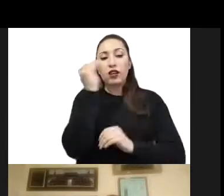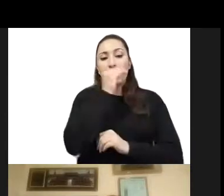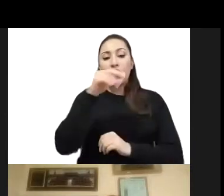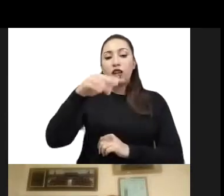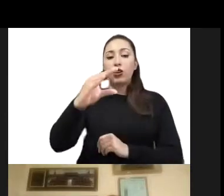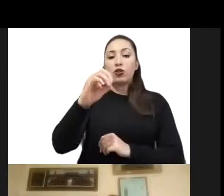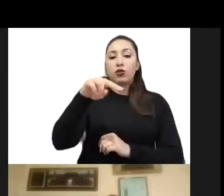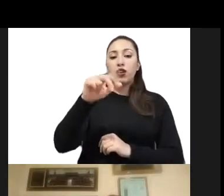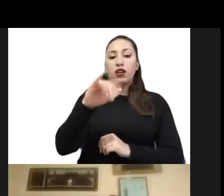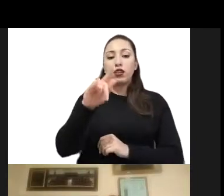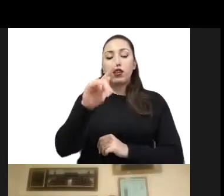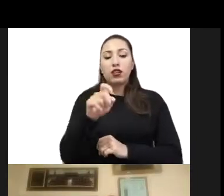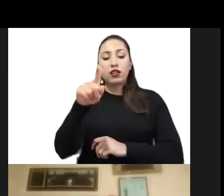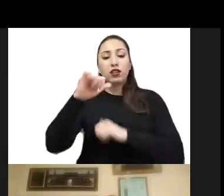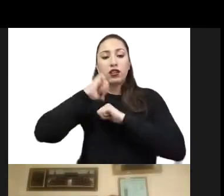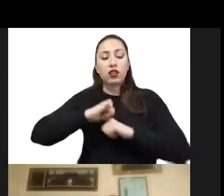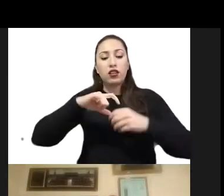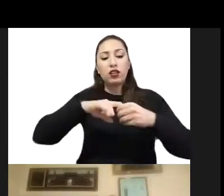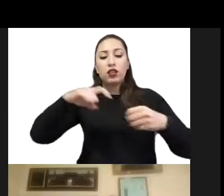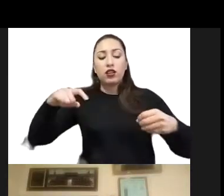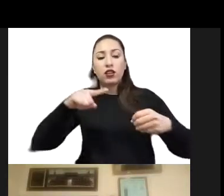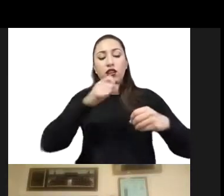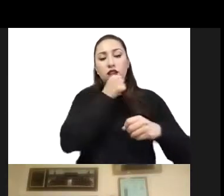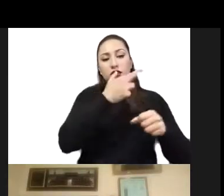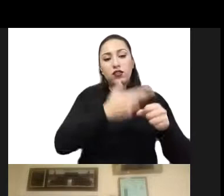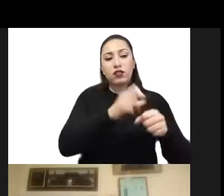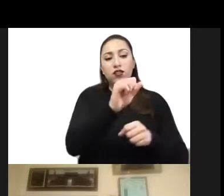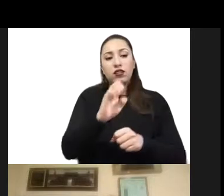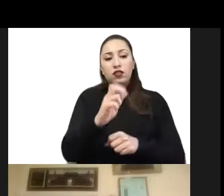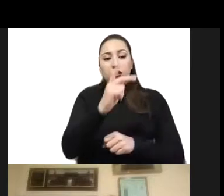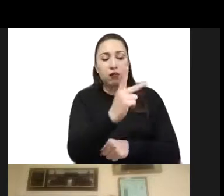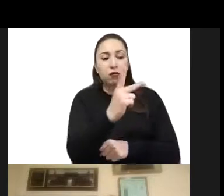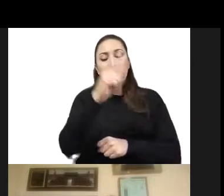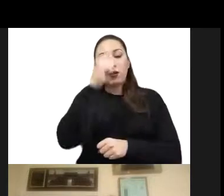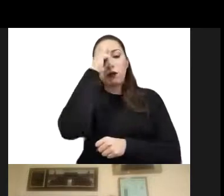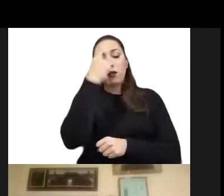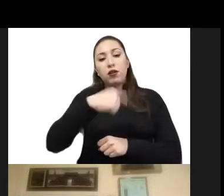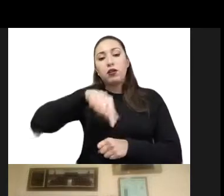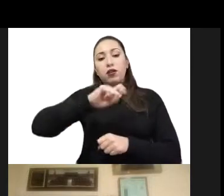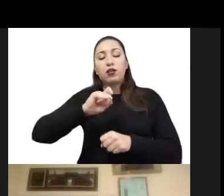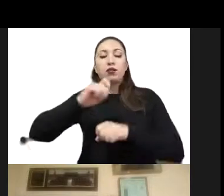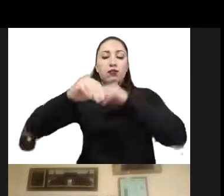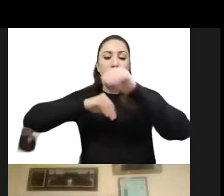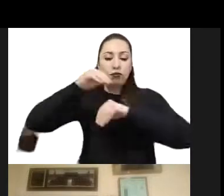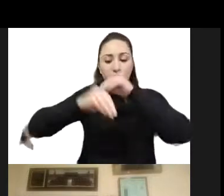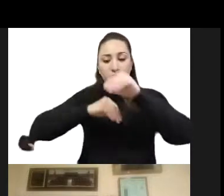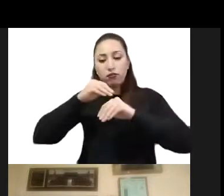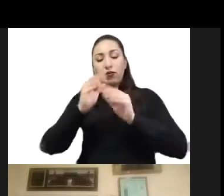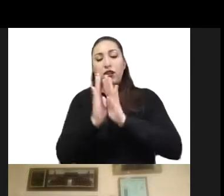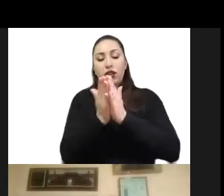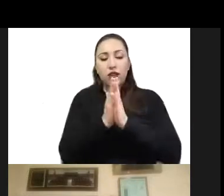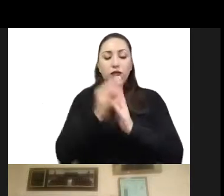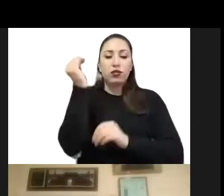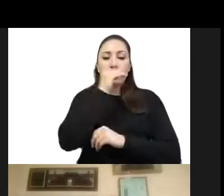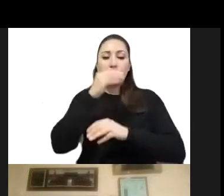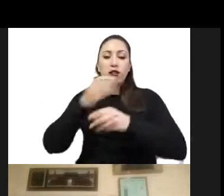organismo público descentralizado de la Administración Pública Federal que produce y distribuye de manera gratuita los libros